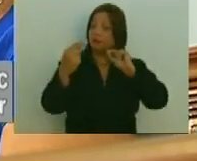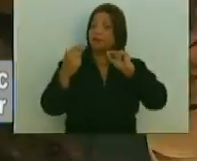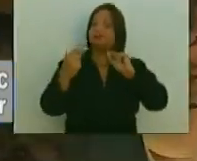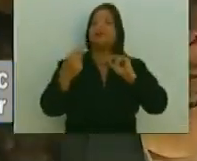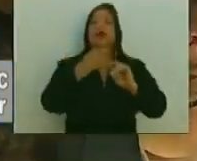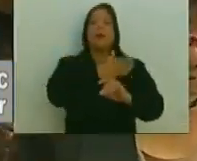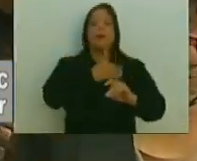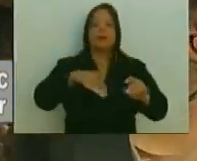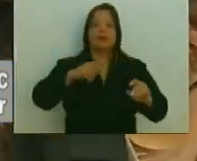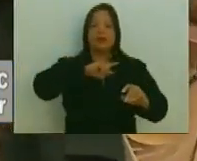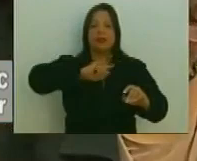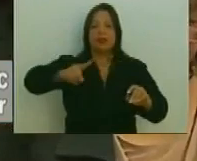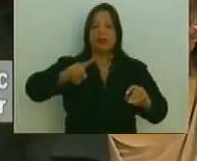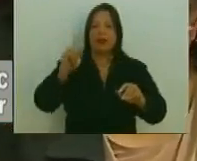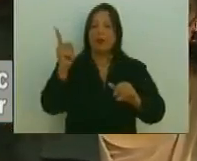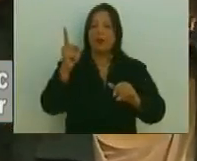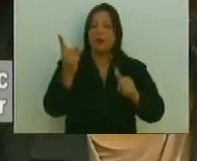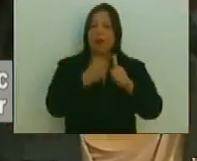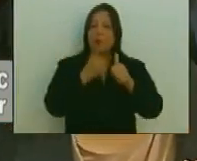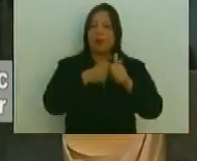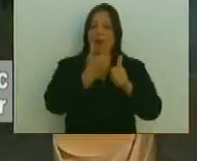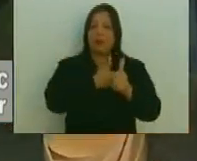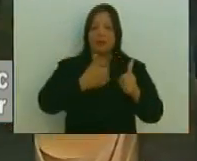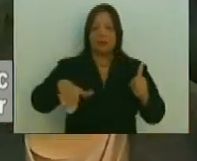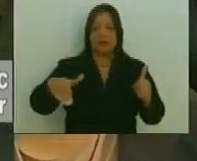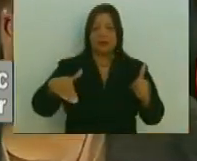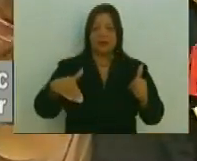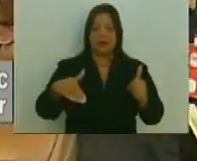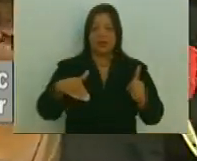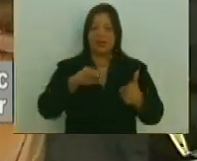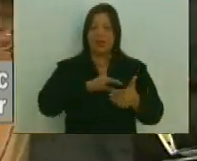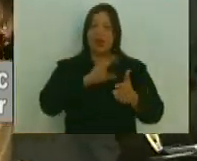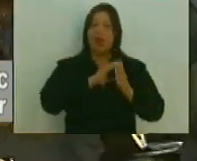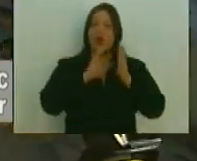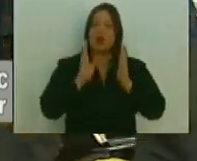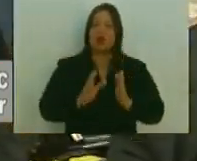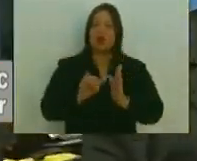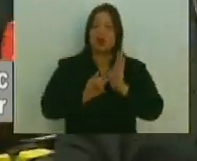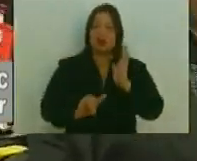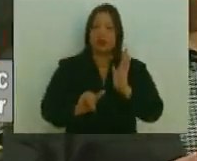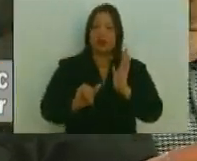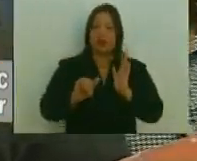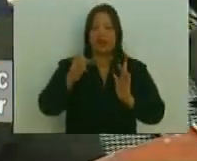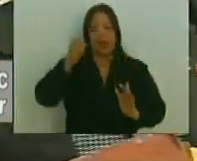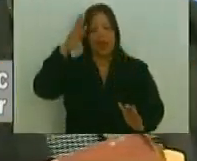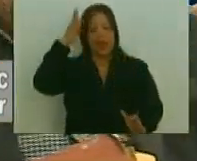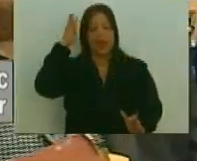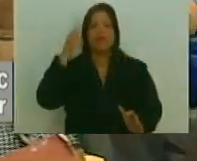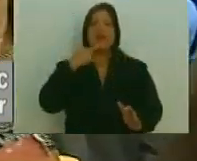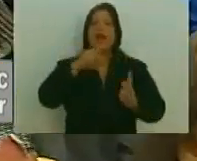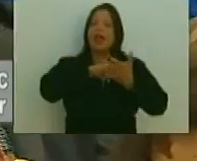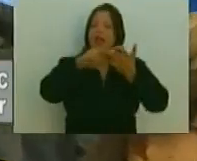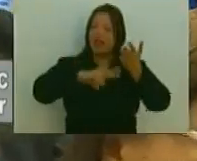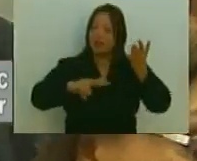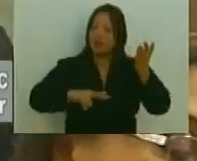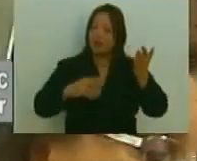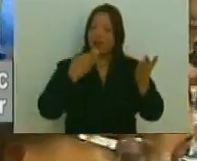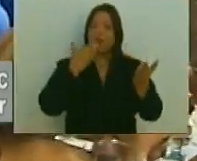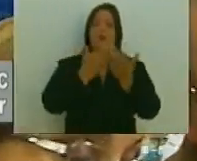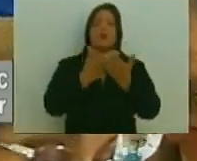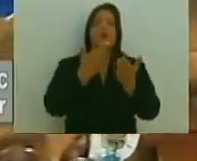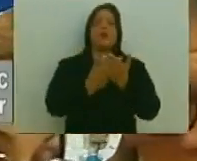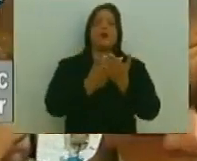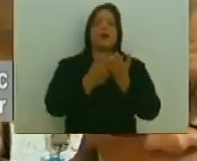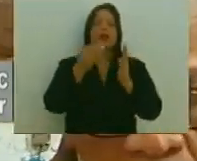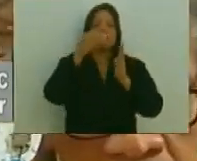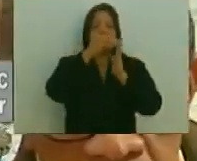presidenta ordenó al primer vicepresidente constituyente, Elvis Eduardo Amoroso, dar lectura de la propuesta de